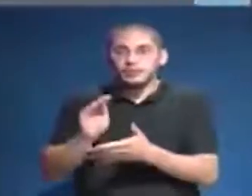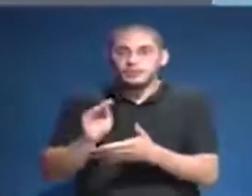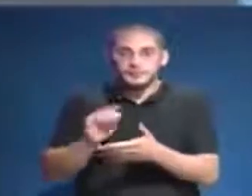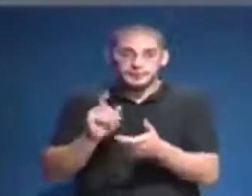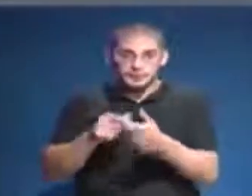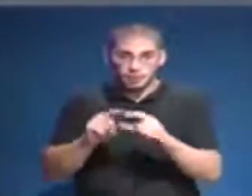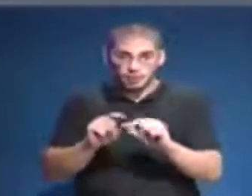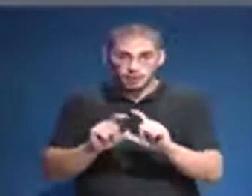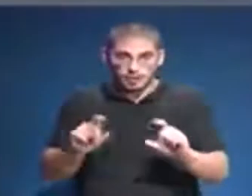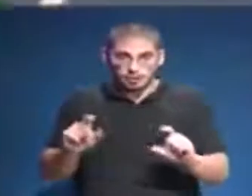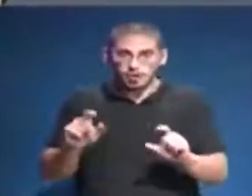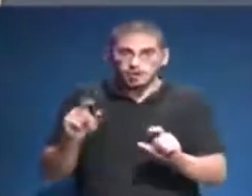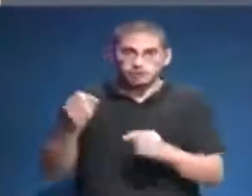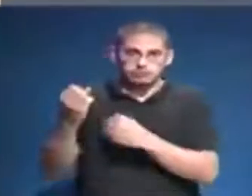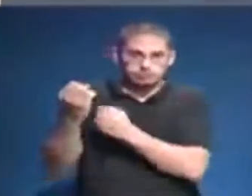Al